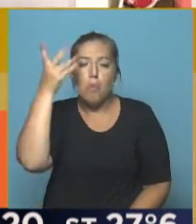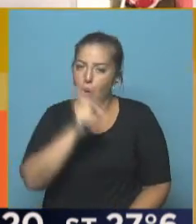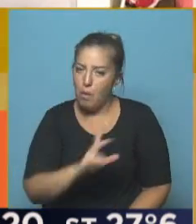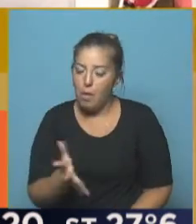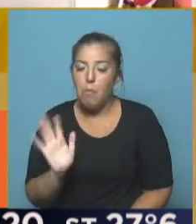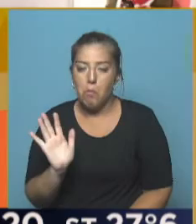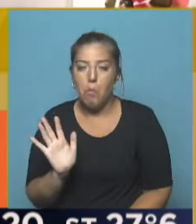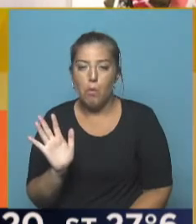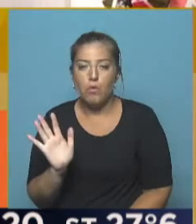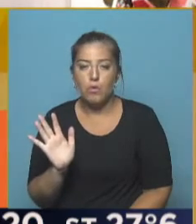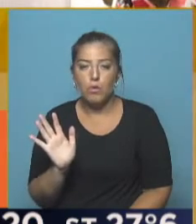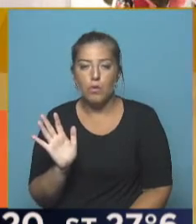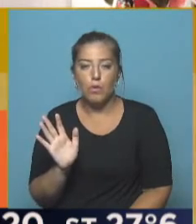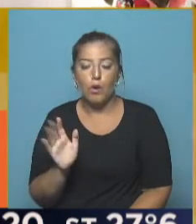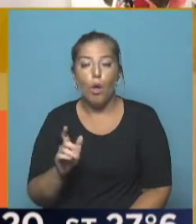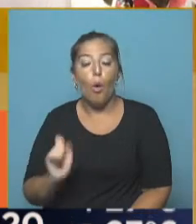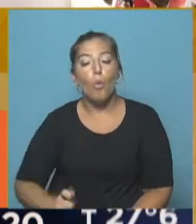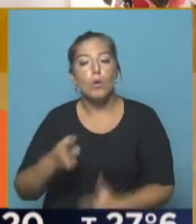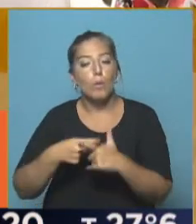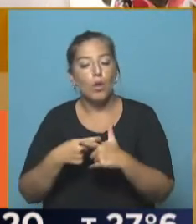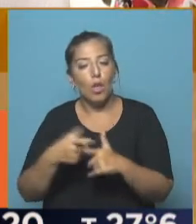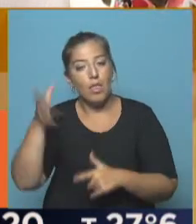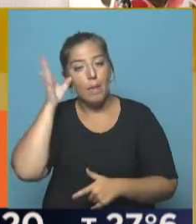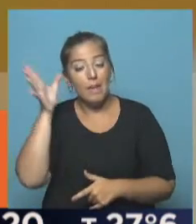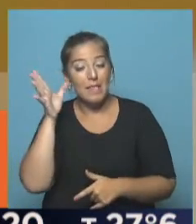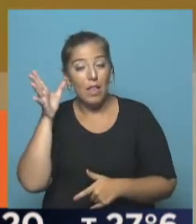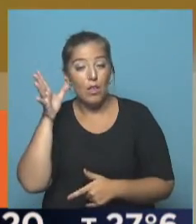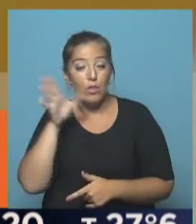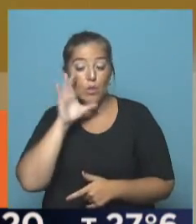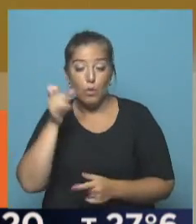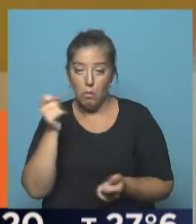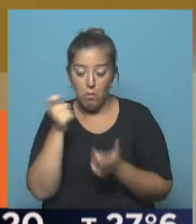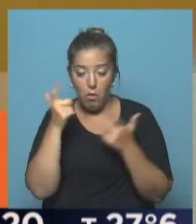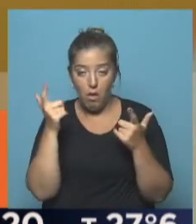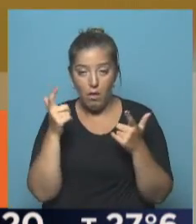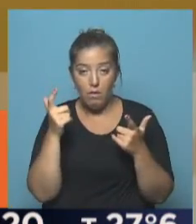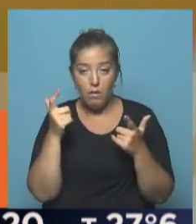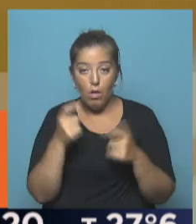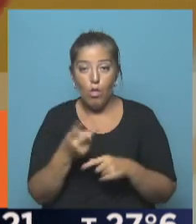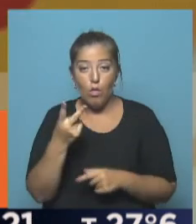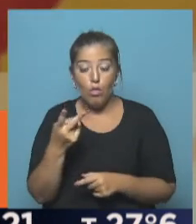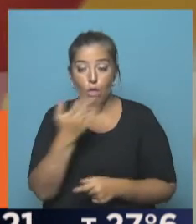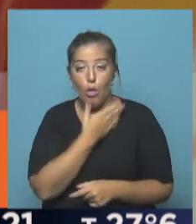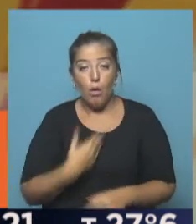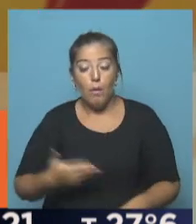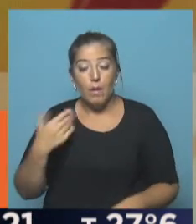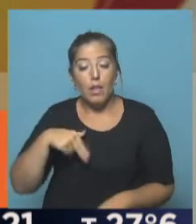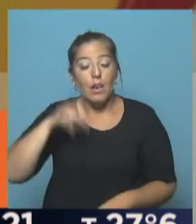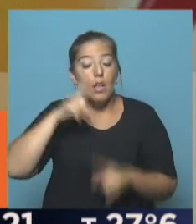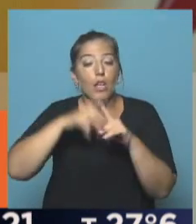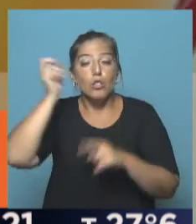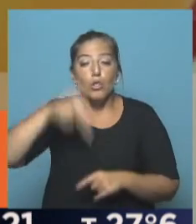descartemos. Los impeachments no han sido demasiado utilizados en los Estados Unidos. Han habido dos precedentes, porque Nixon ni siquiera